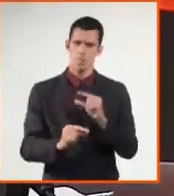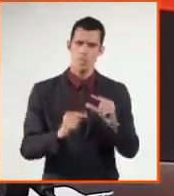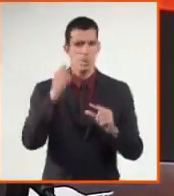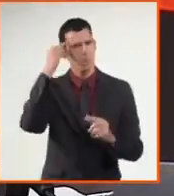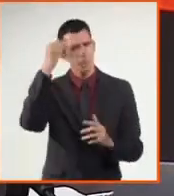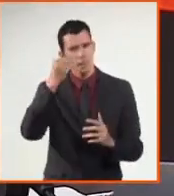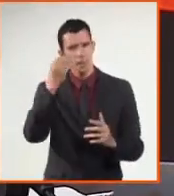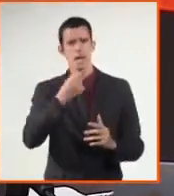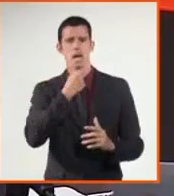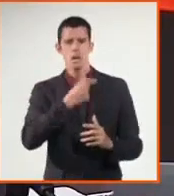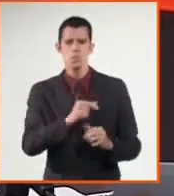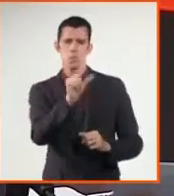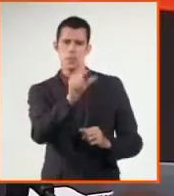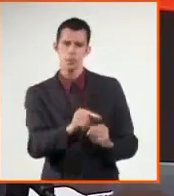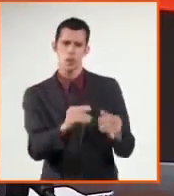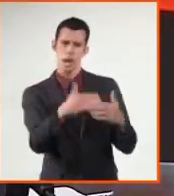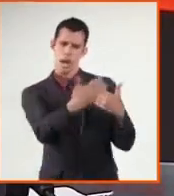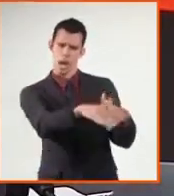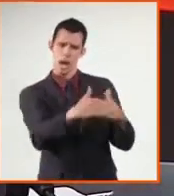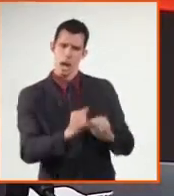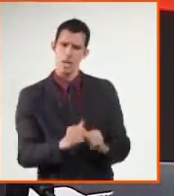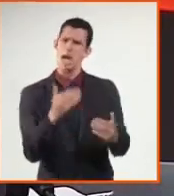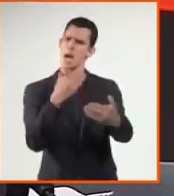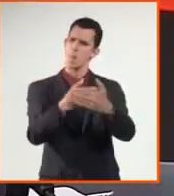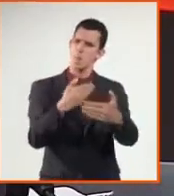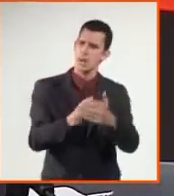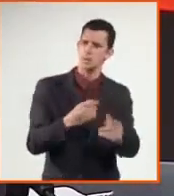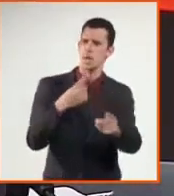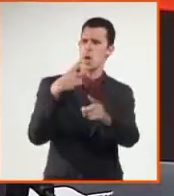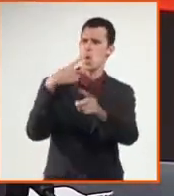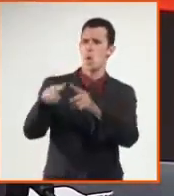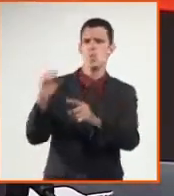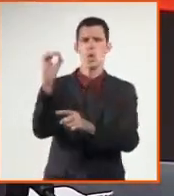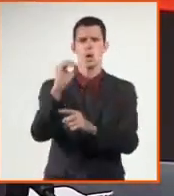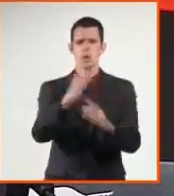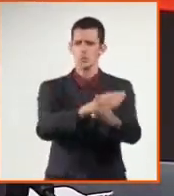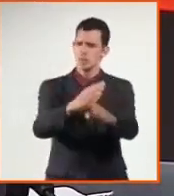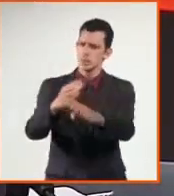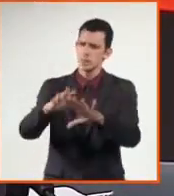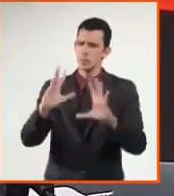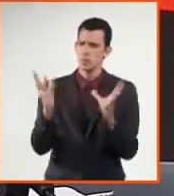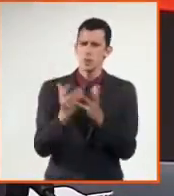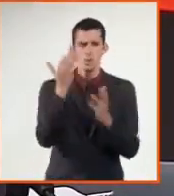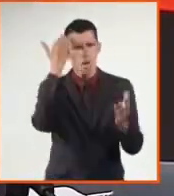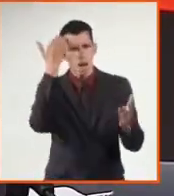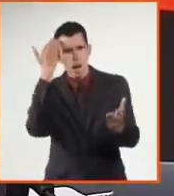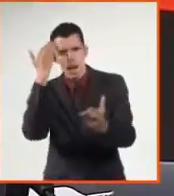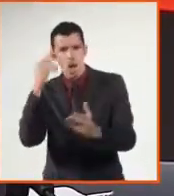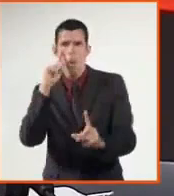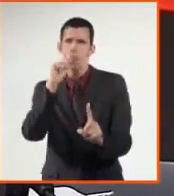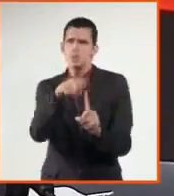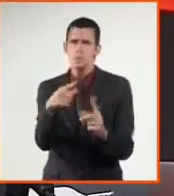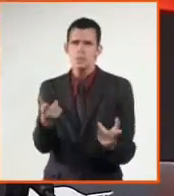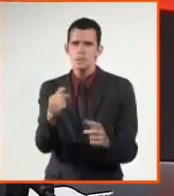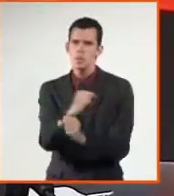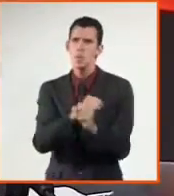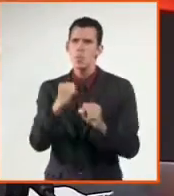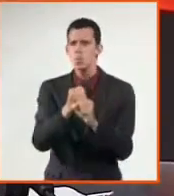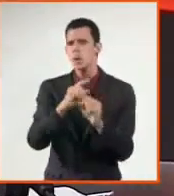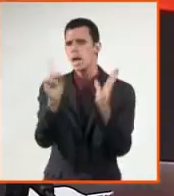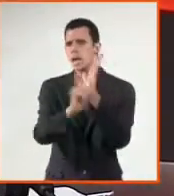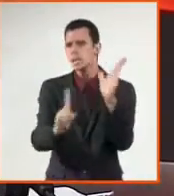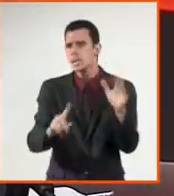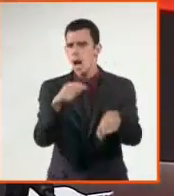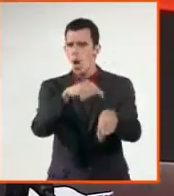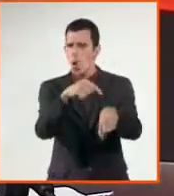a estos altos consumidores que mencionabas al ahorro de energía o sea hacer un uso racional de la energía y de todos los recursos que en